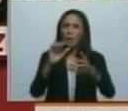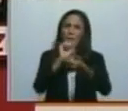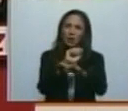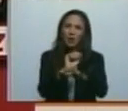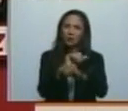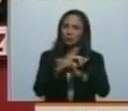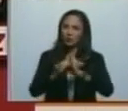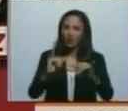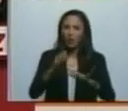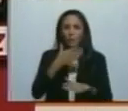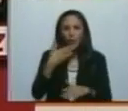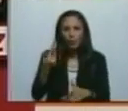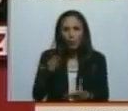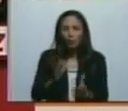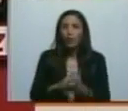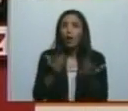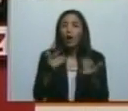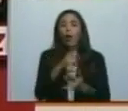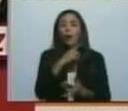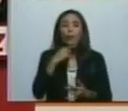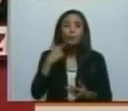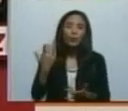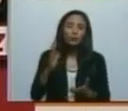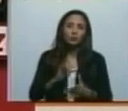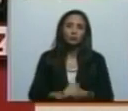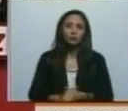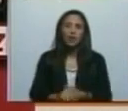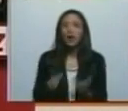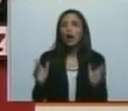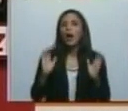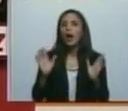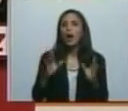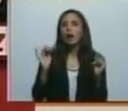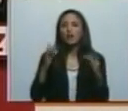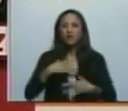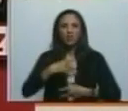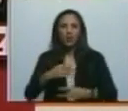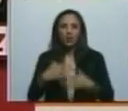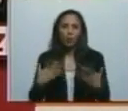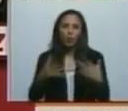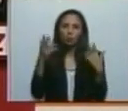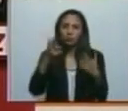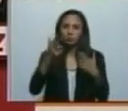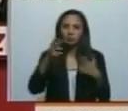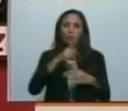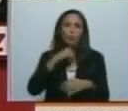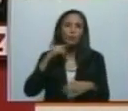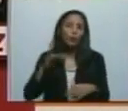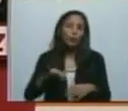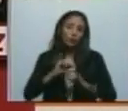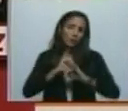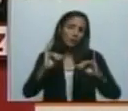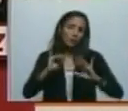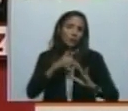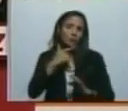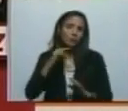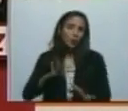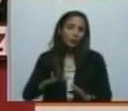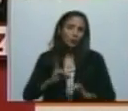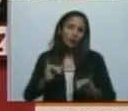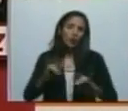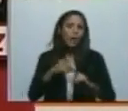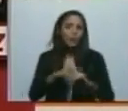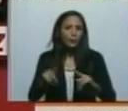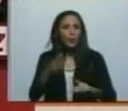Era muy fácil caerse a plomo ahí, porque después que la gente fallece, está muerta. Pero entregarse era